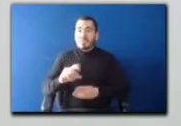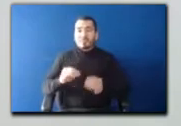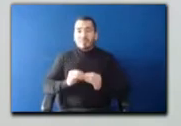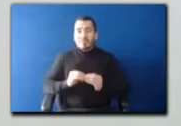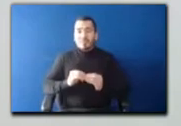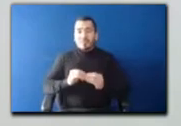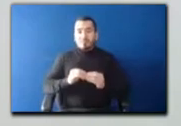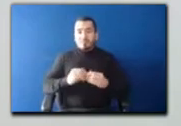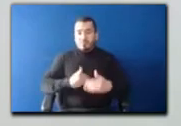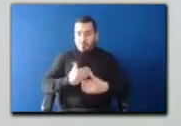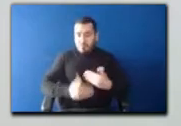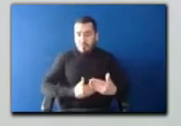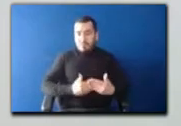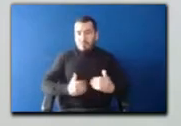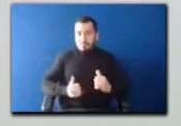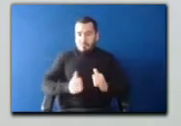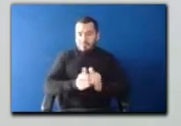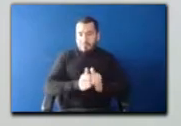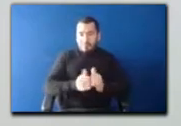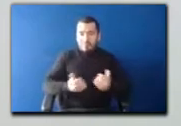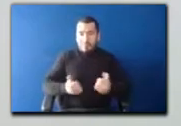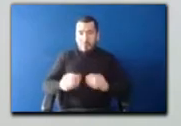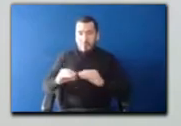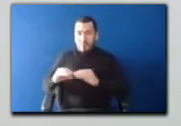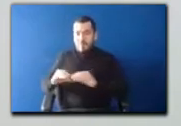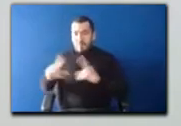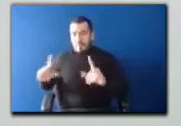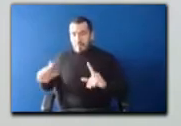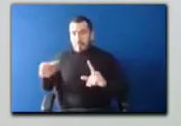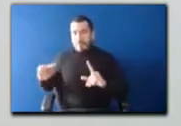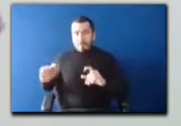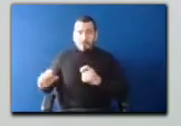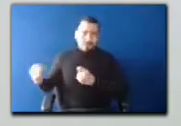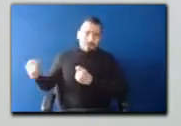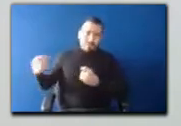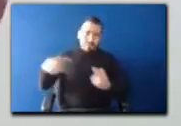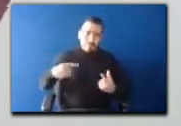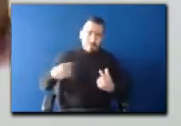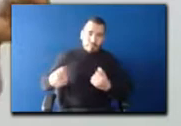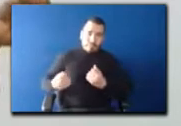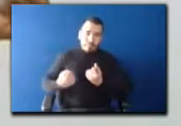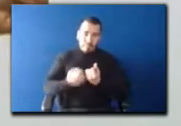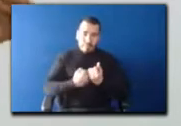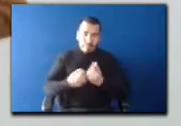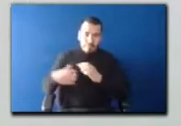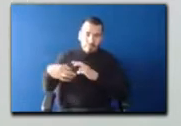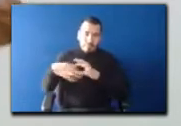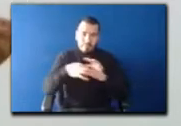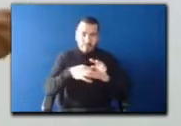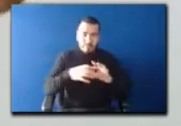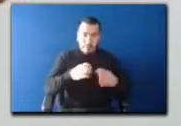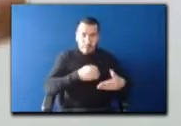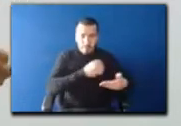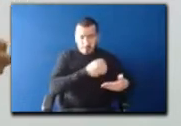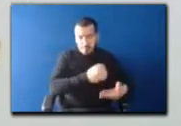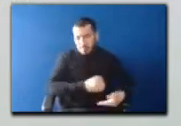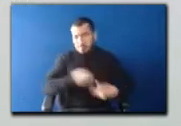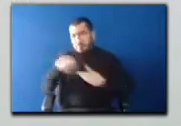capital, y se va a tener también en esta plataforma de crowdfunding la posibilidad de acceder a aportar capital en empresas